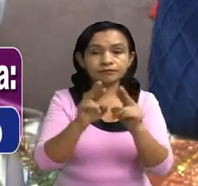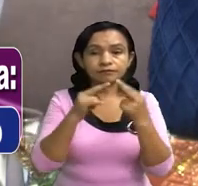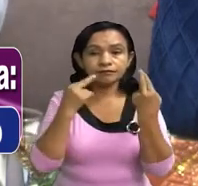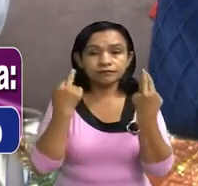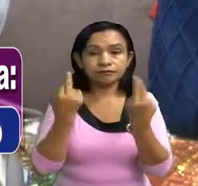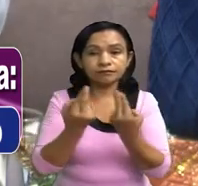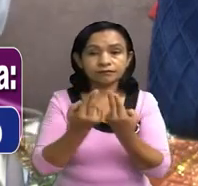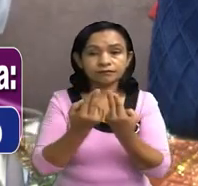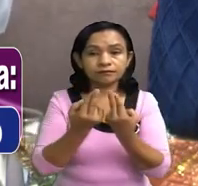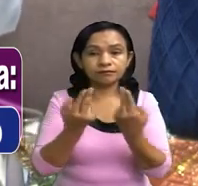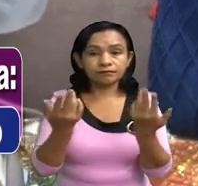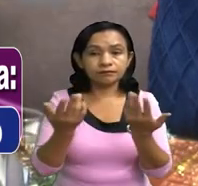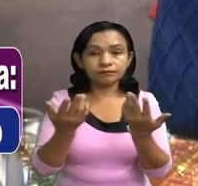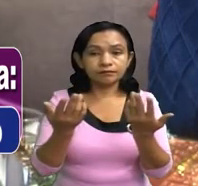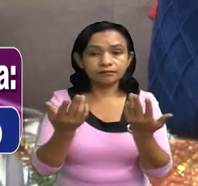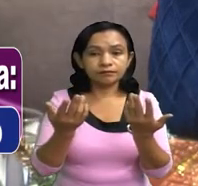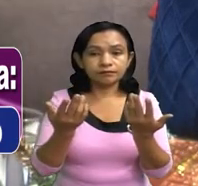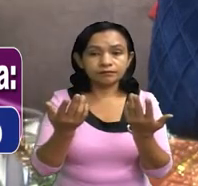y compartimos